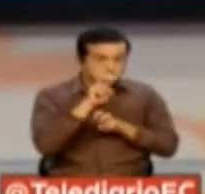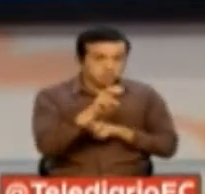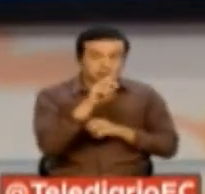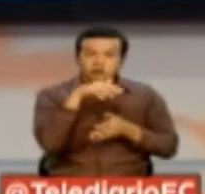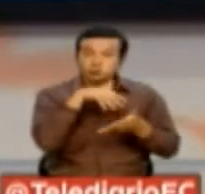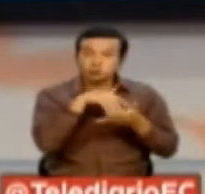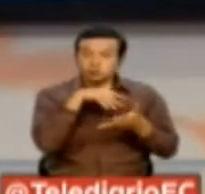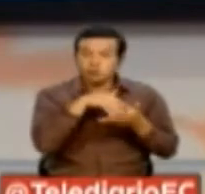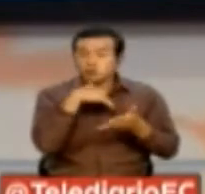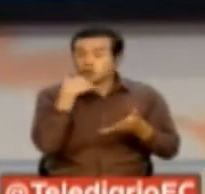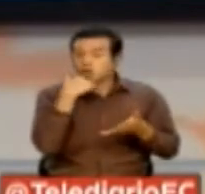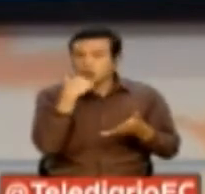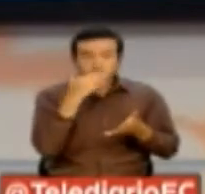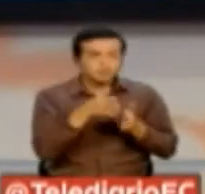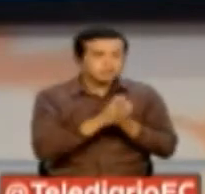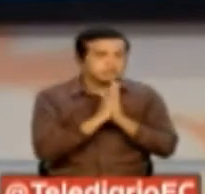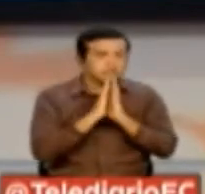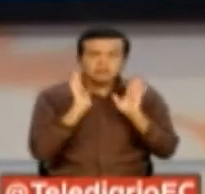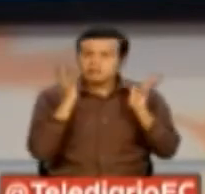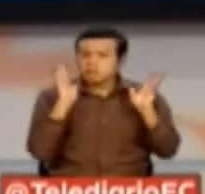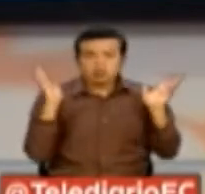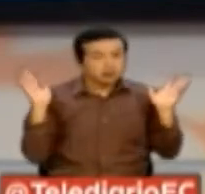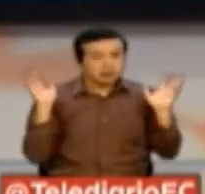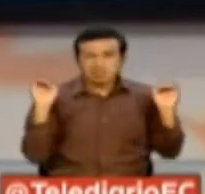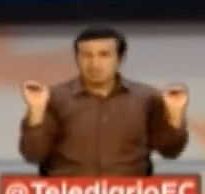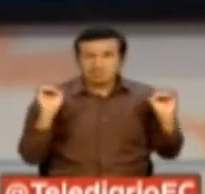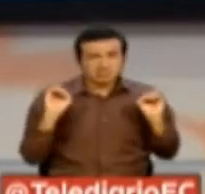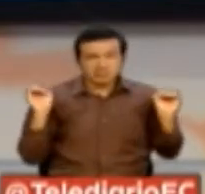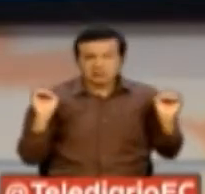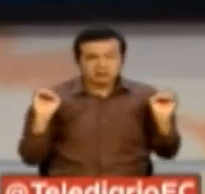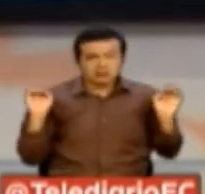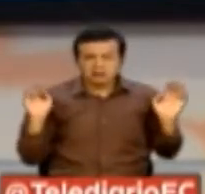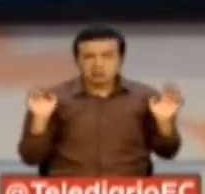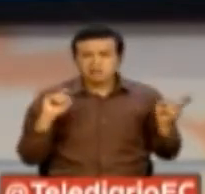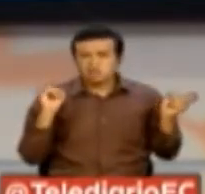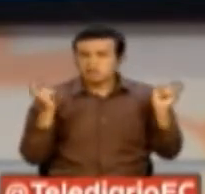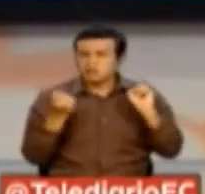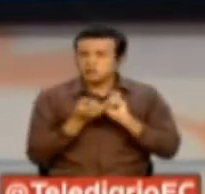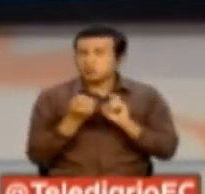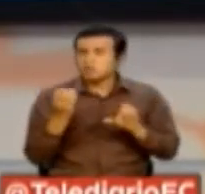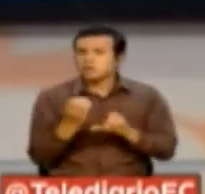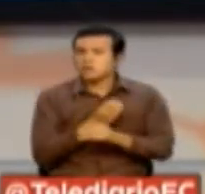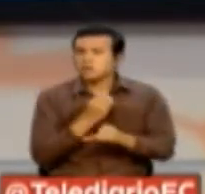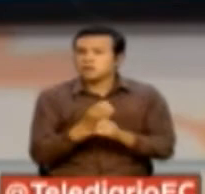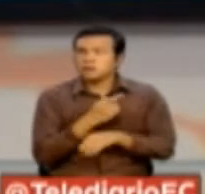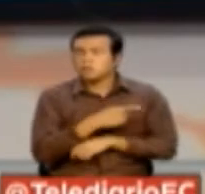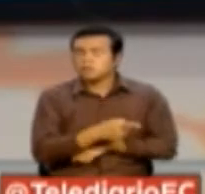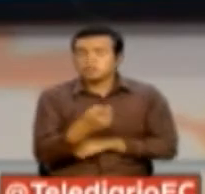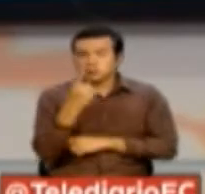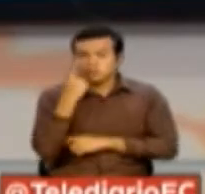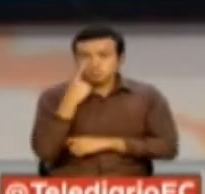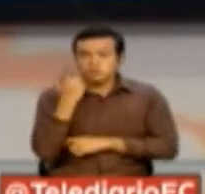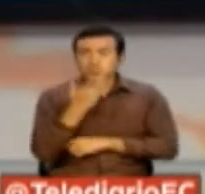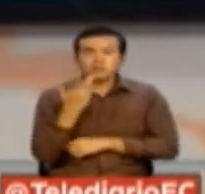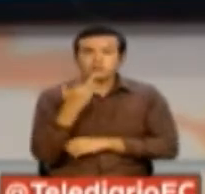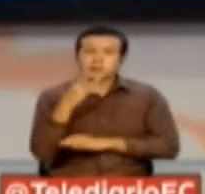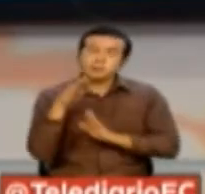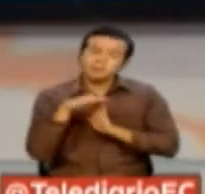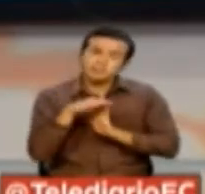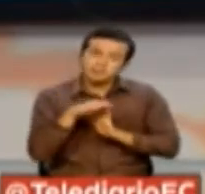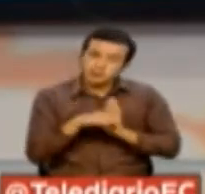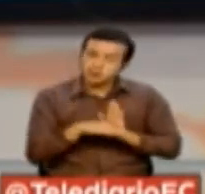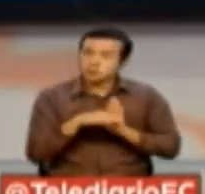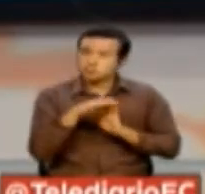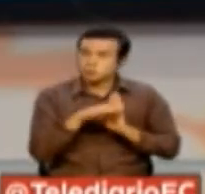estudio ninguna solicitud de absolutamente nada se cambia la fórmula y si se le resta aún más